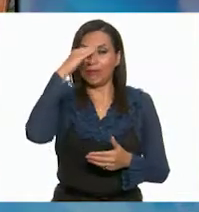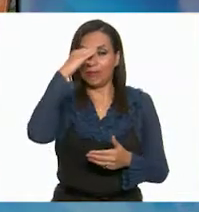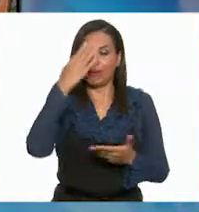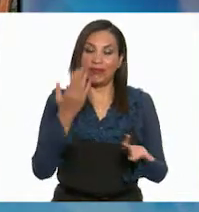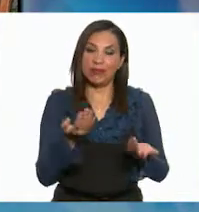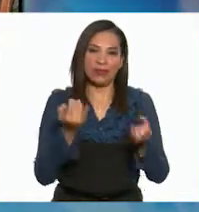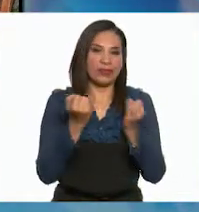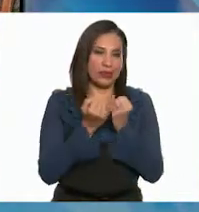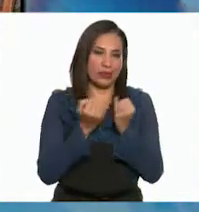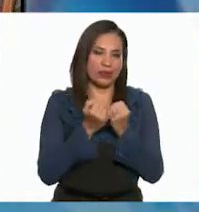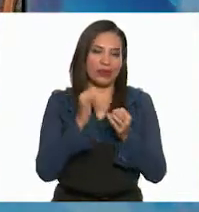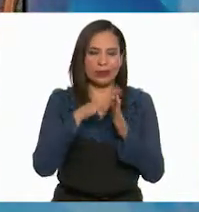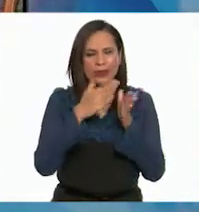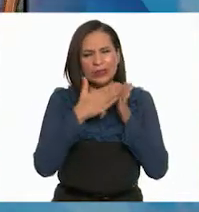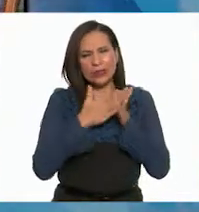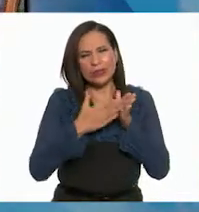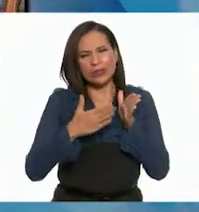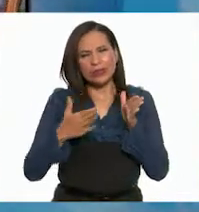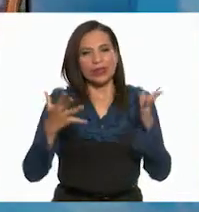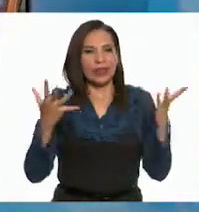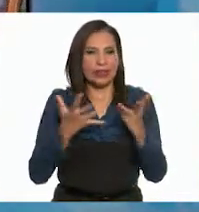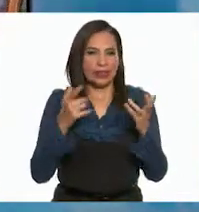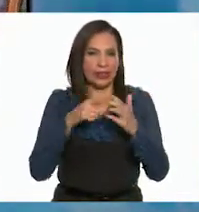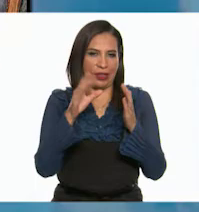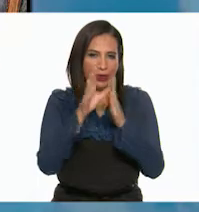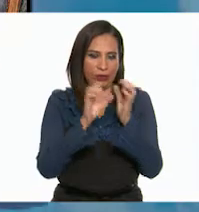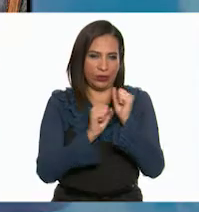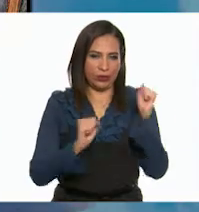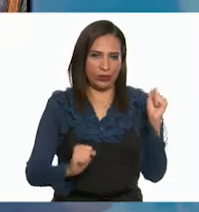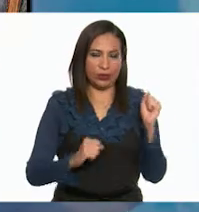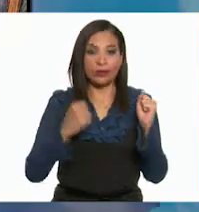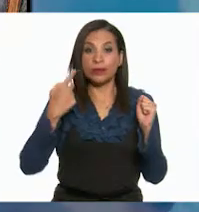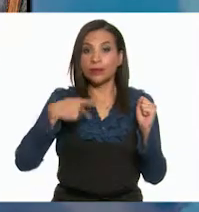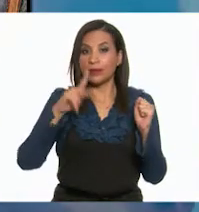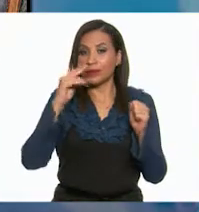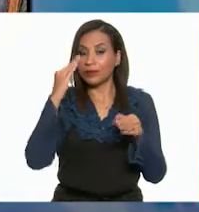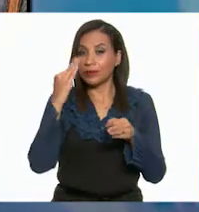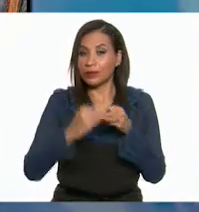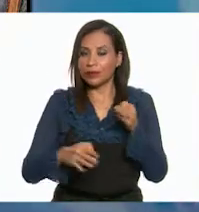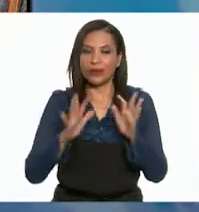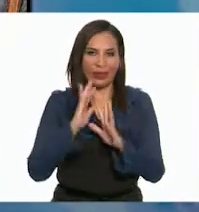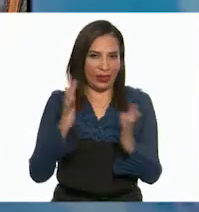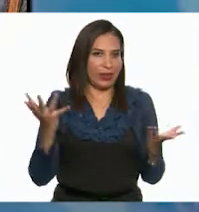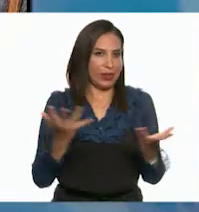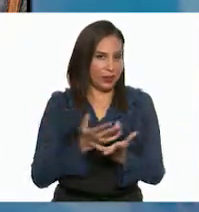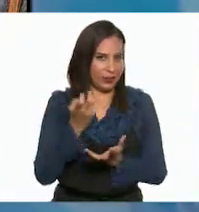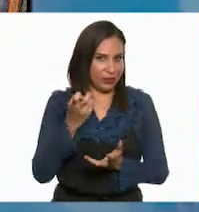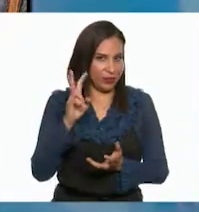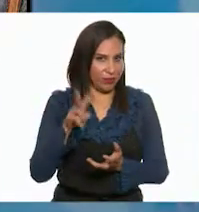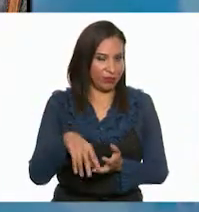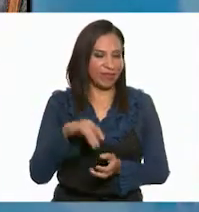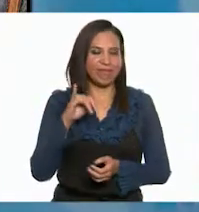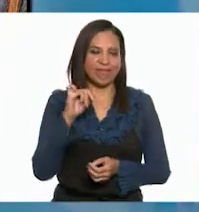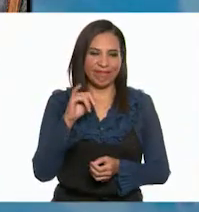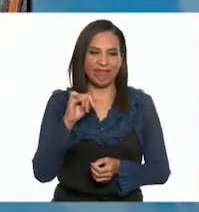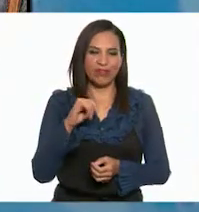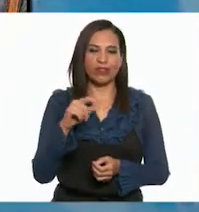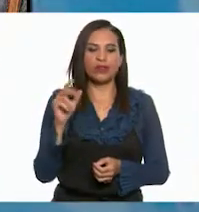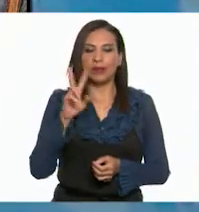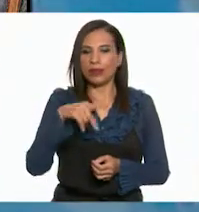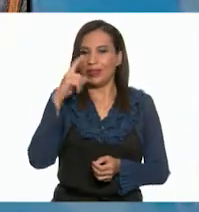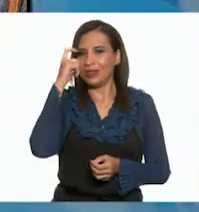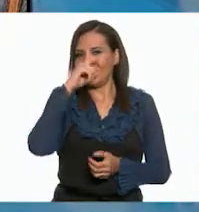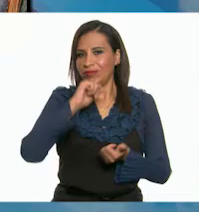y también bastante largo para elaborar la Constitución, pero finalmente lo lograron, ¿no? Así es. Fue